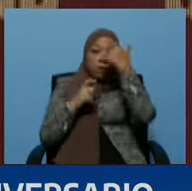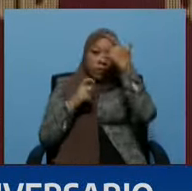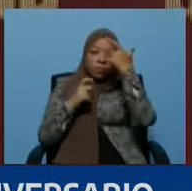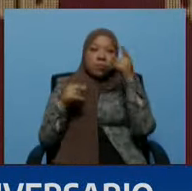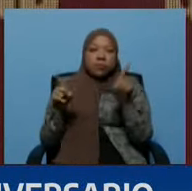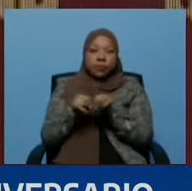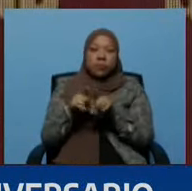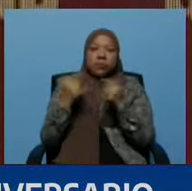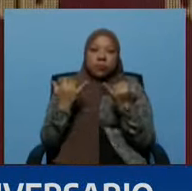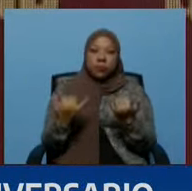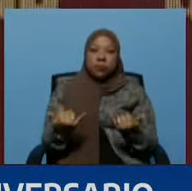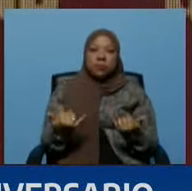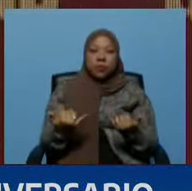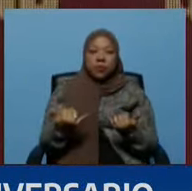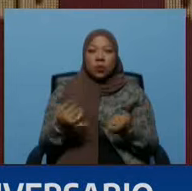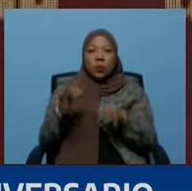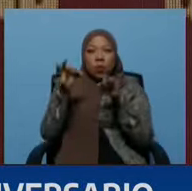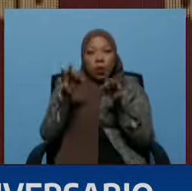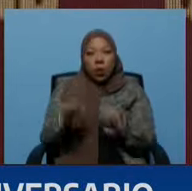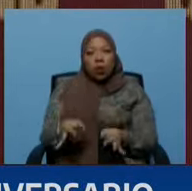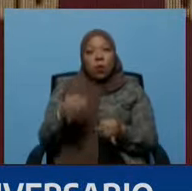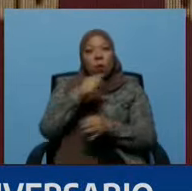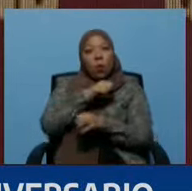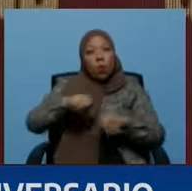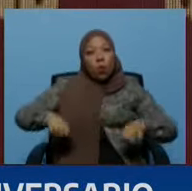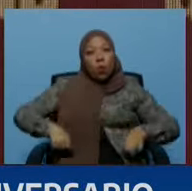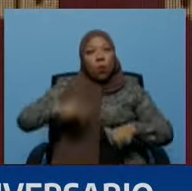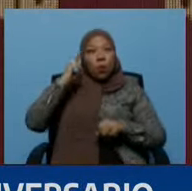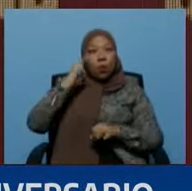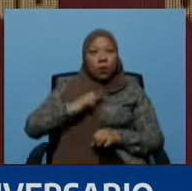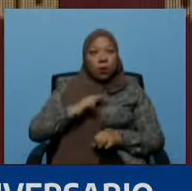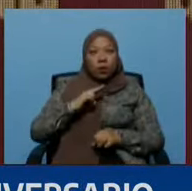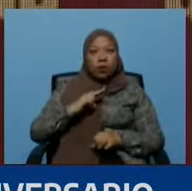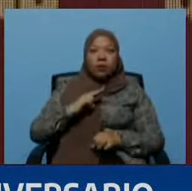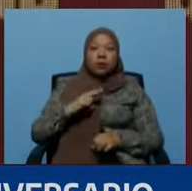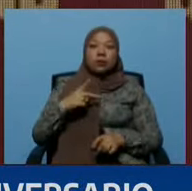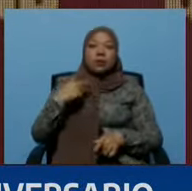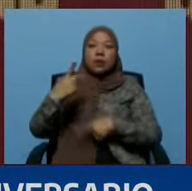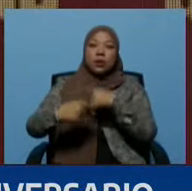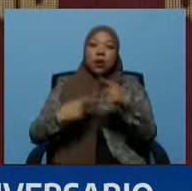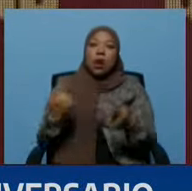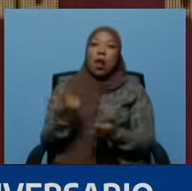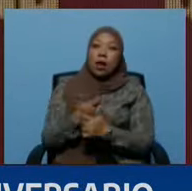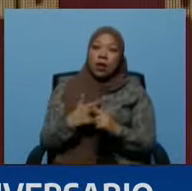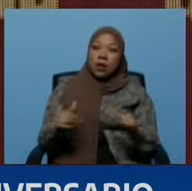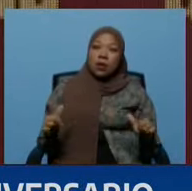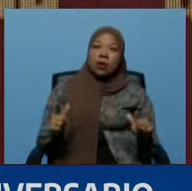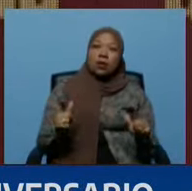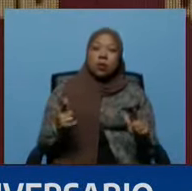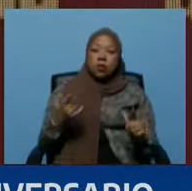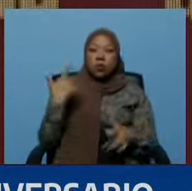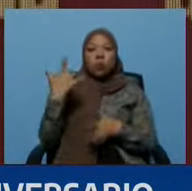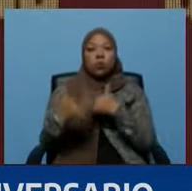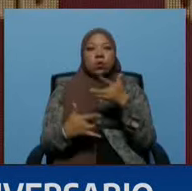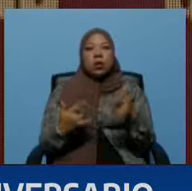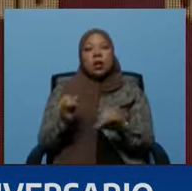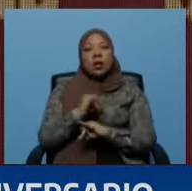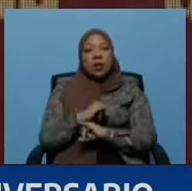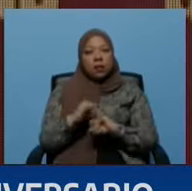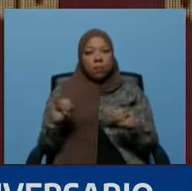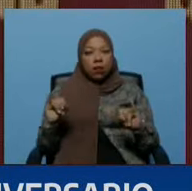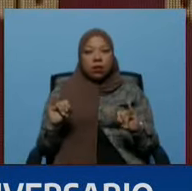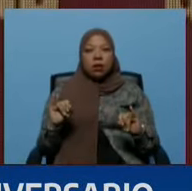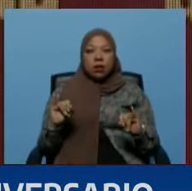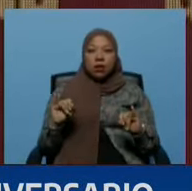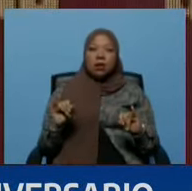ahí está. Una Fuerza Armada Nacional Bolivariana descolonizada, libre, soberana, independiente